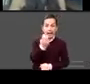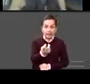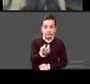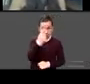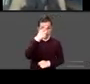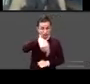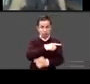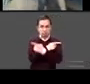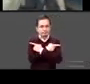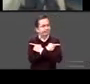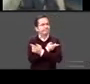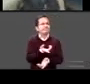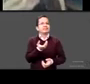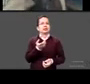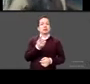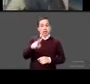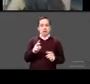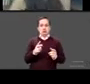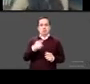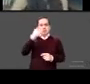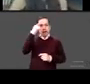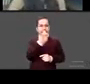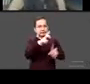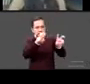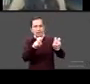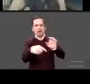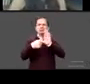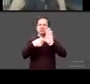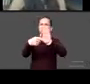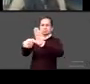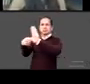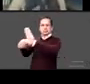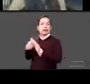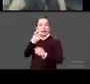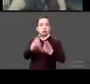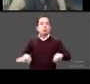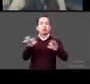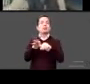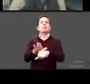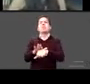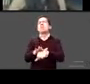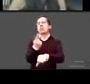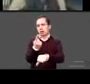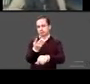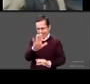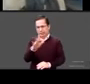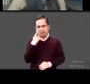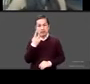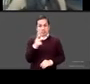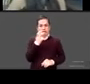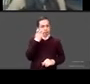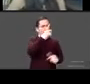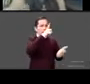hable de la disciplina violenta, pero no solo en estos espacios. ¿Cómo hacemos que en las familias, al interior de las familias, se lleven estos debates? Al